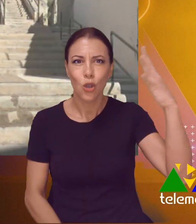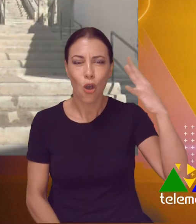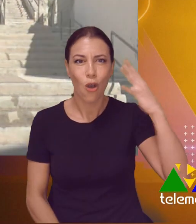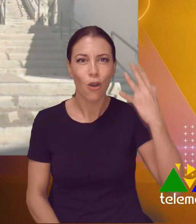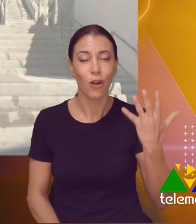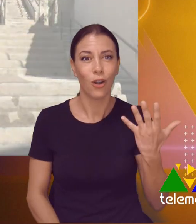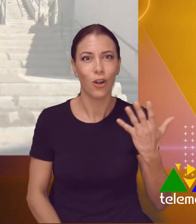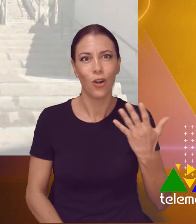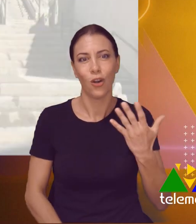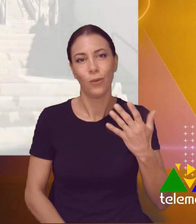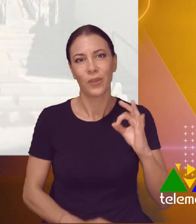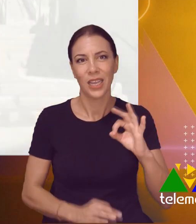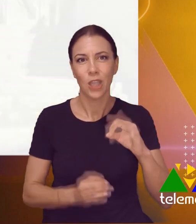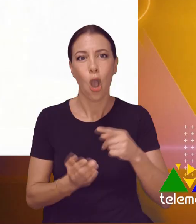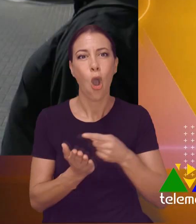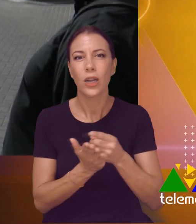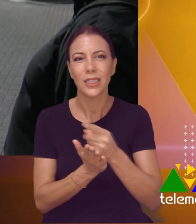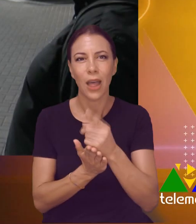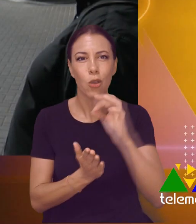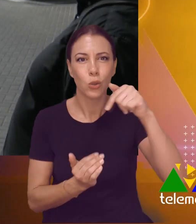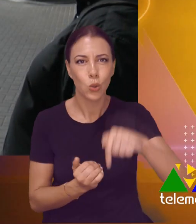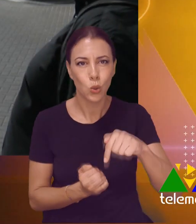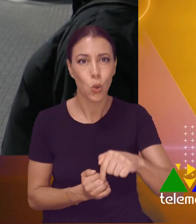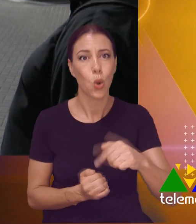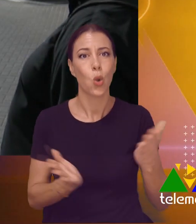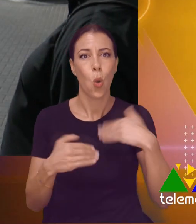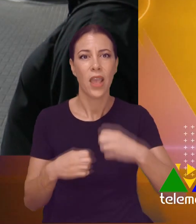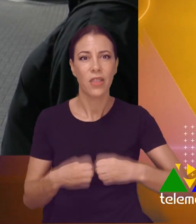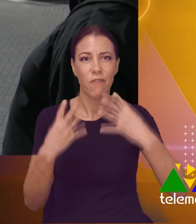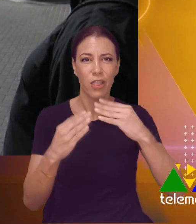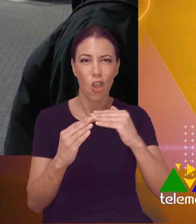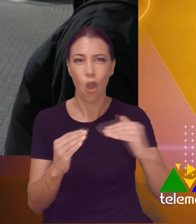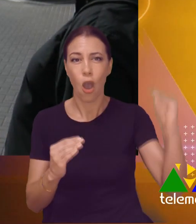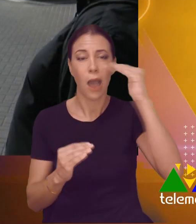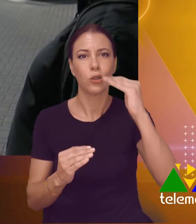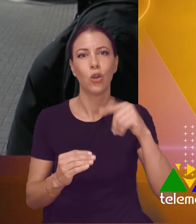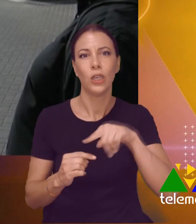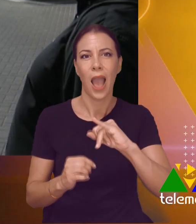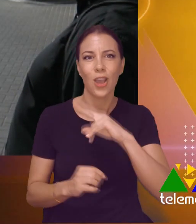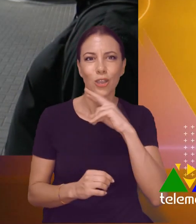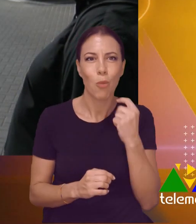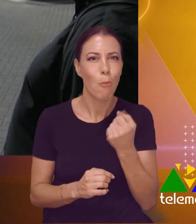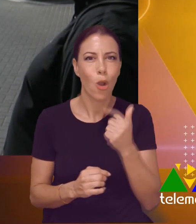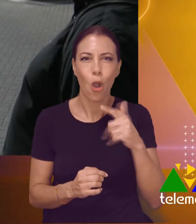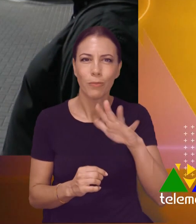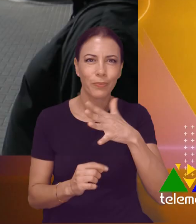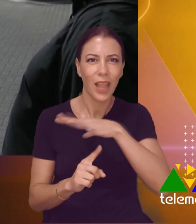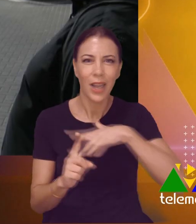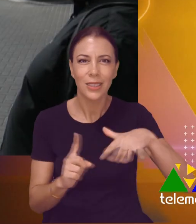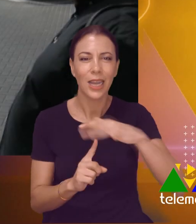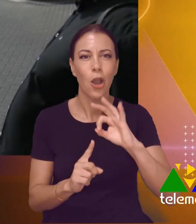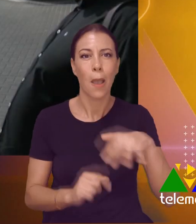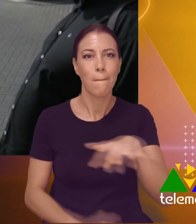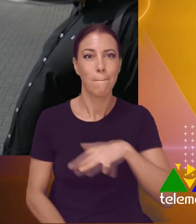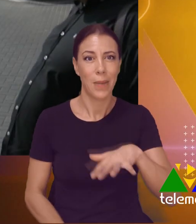sol, está mirando al sur, no tiene edificios altos y conservan todavía un poco el entorno de lo que fue la